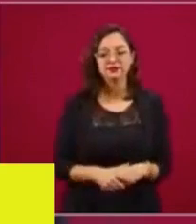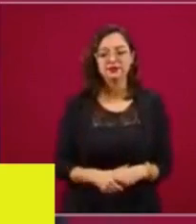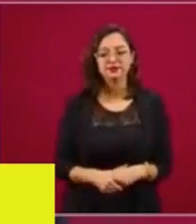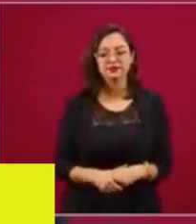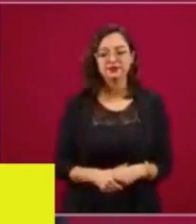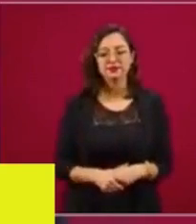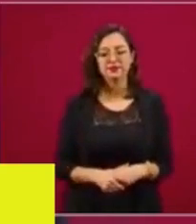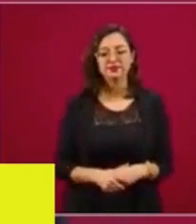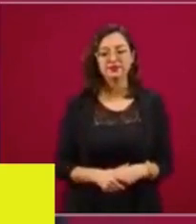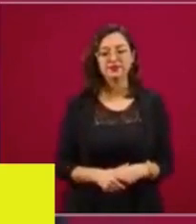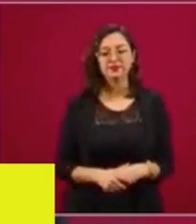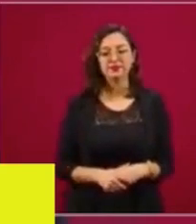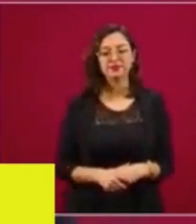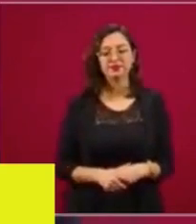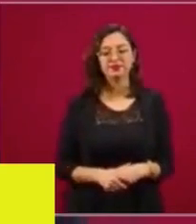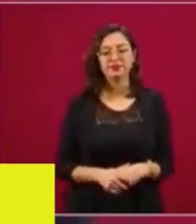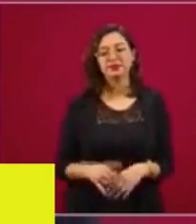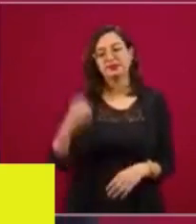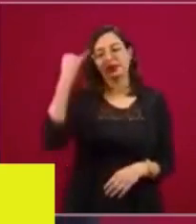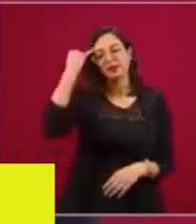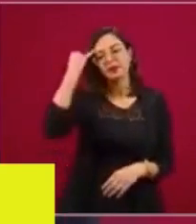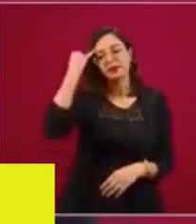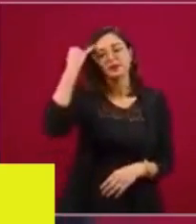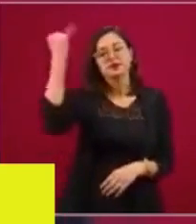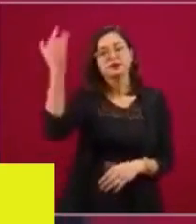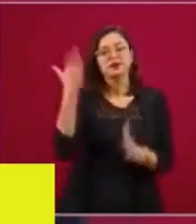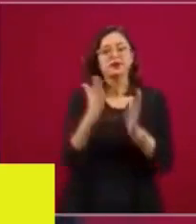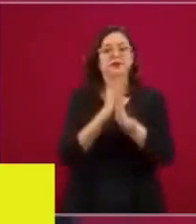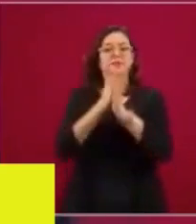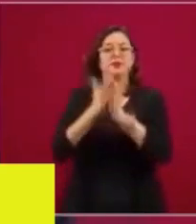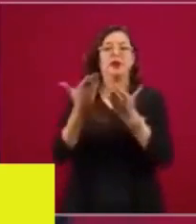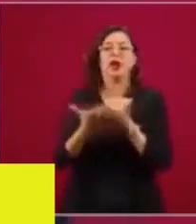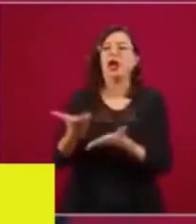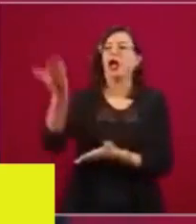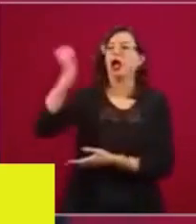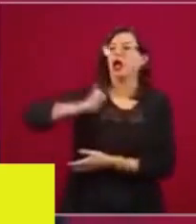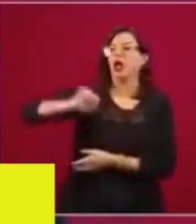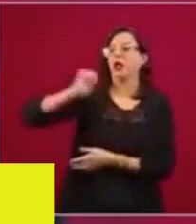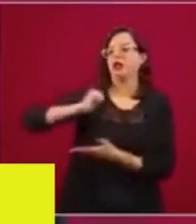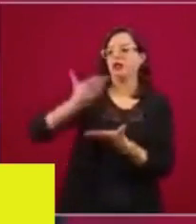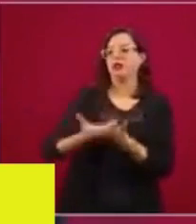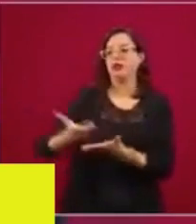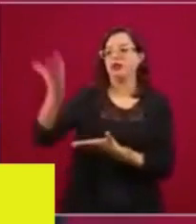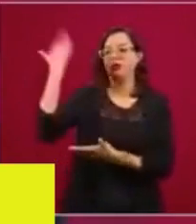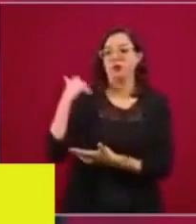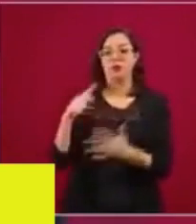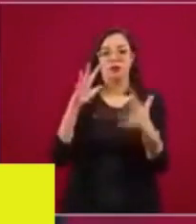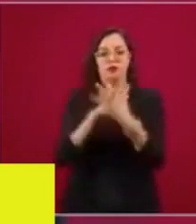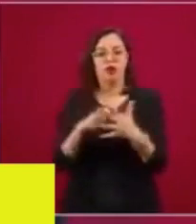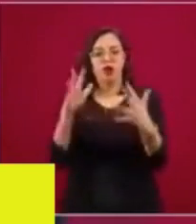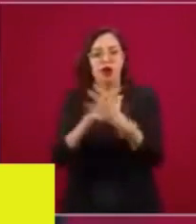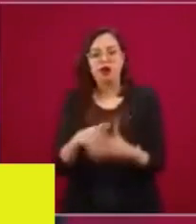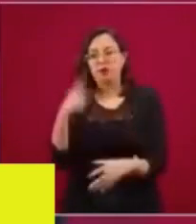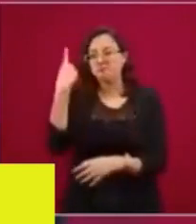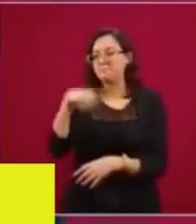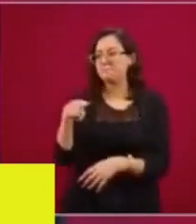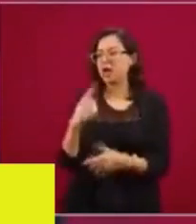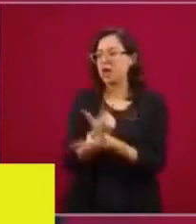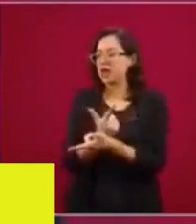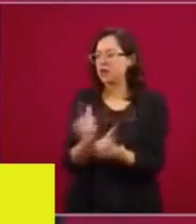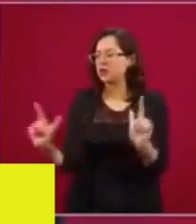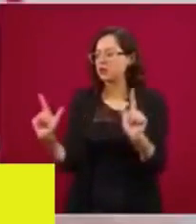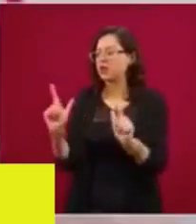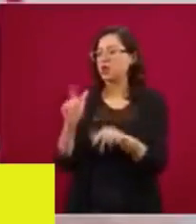lo que hacían los que lucharon en otros tiempos por la libertad, por la justicia, por la democracia, por la